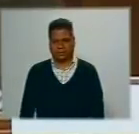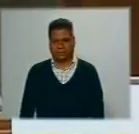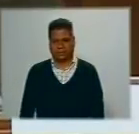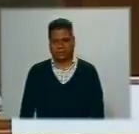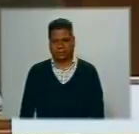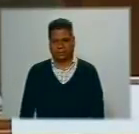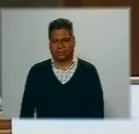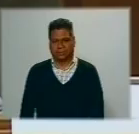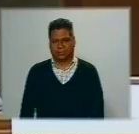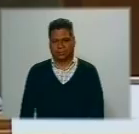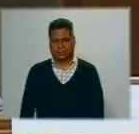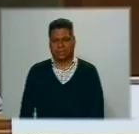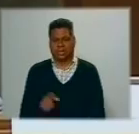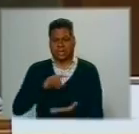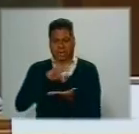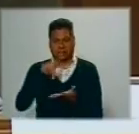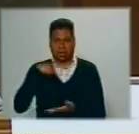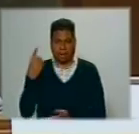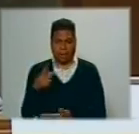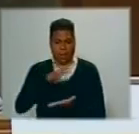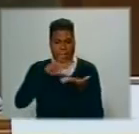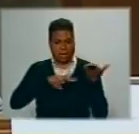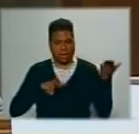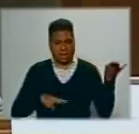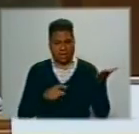En consideración el acta leída por secretaría,